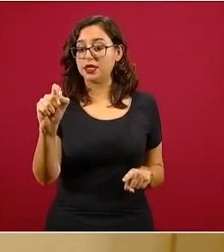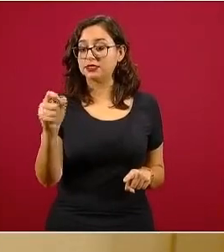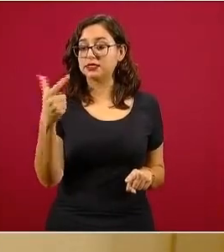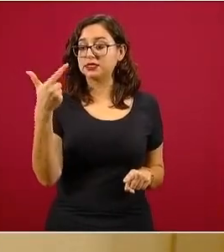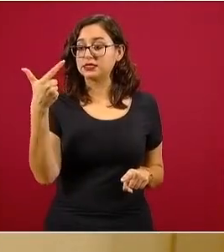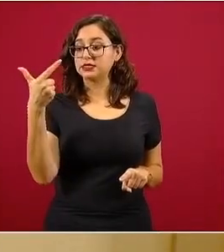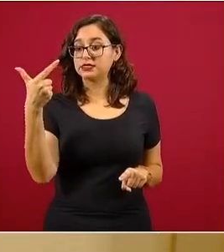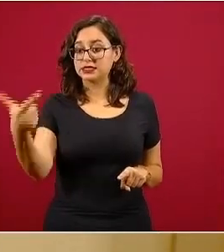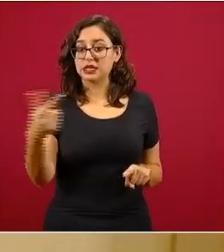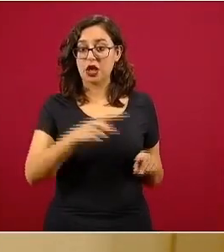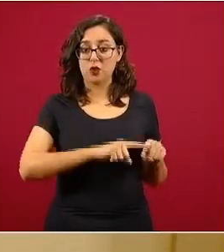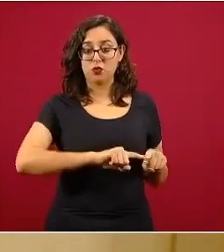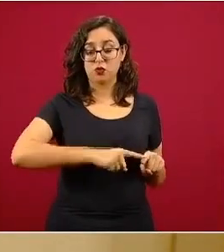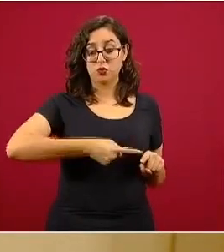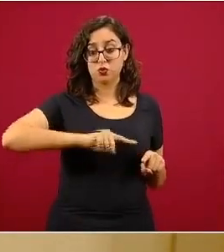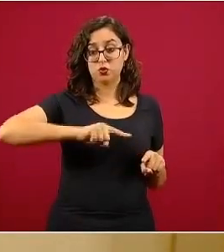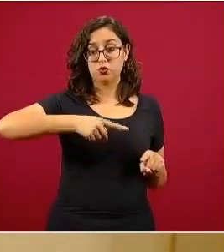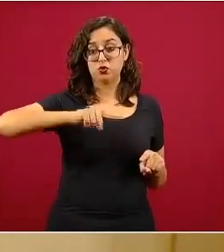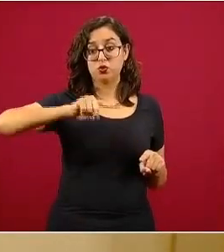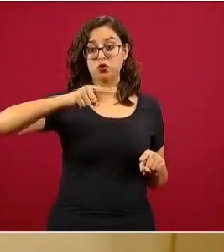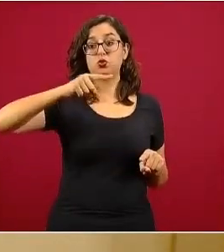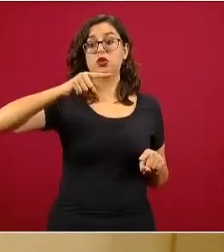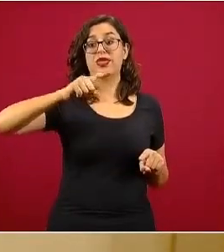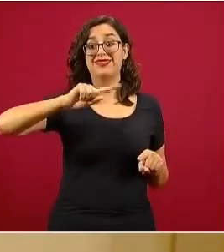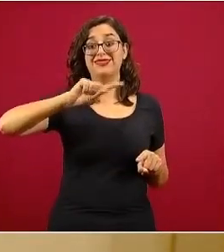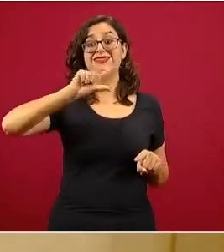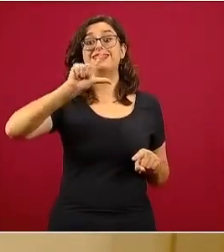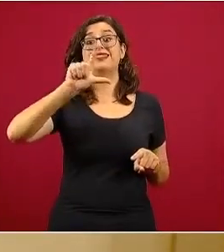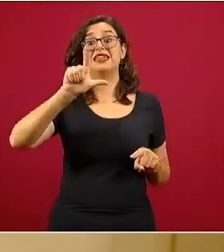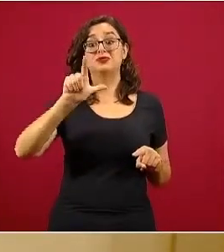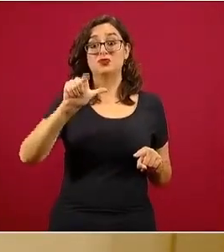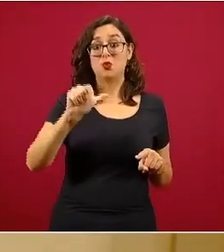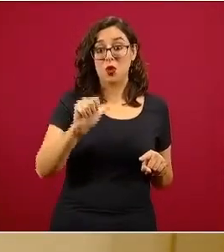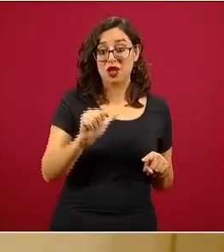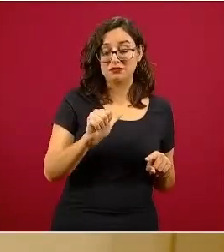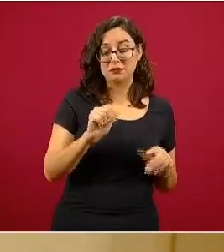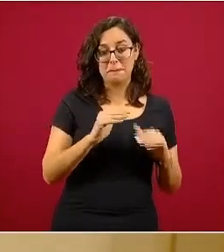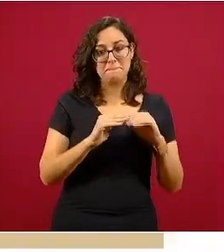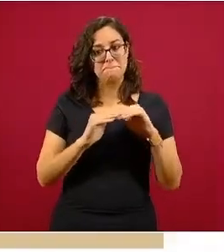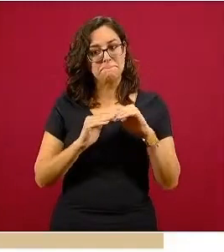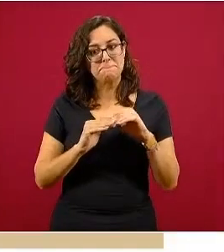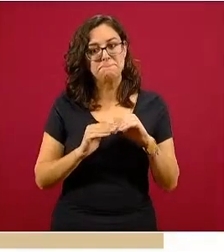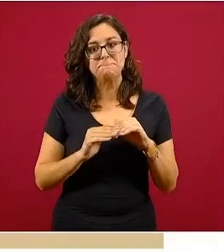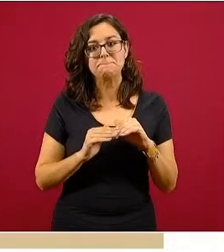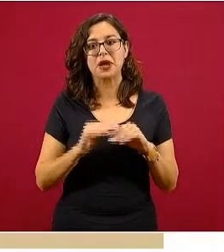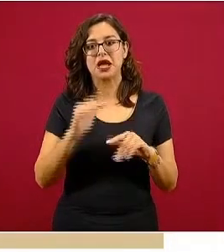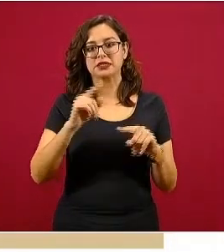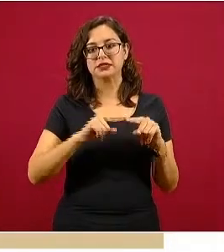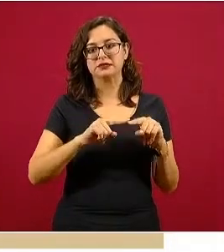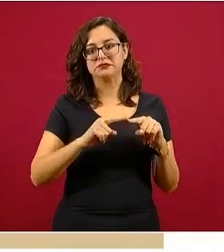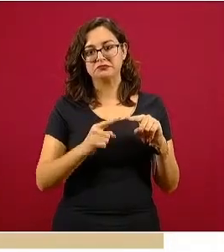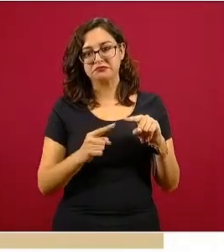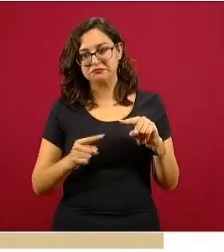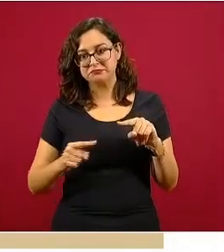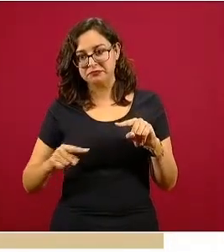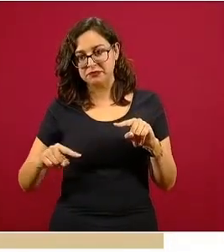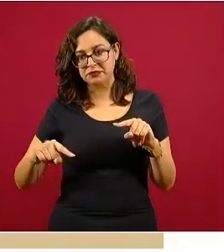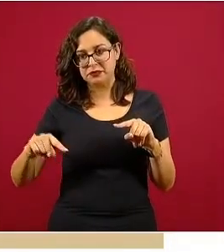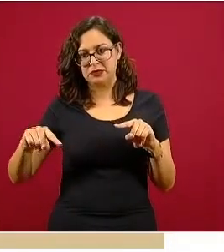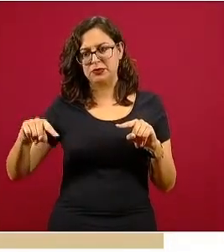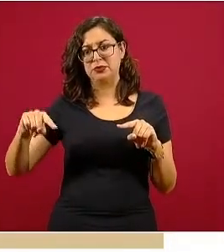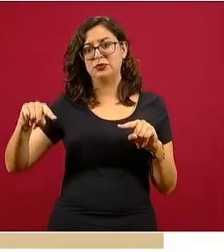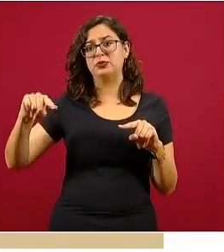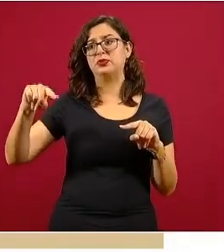sido el primer pico. Sin embargo, luego viene un incremento importante y pareciera que realmente el mayor pico o el ACME